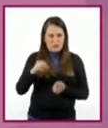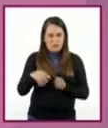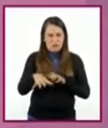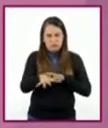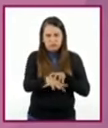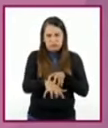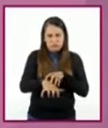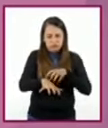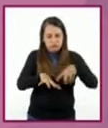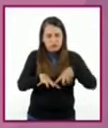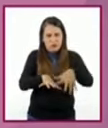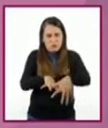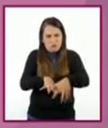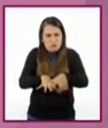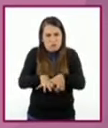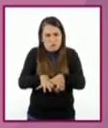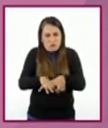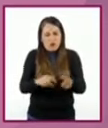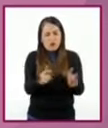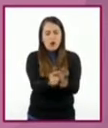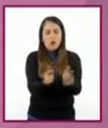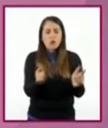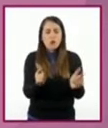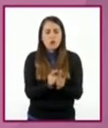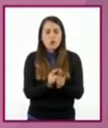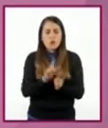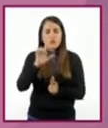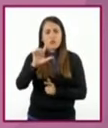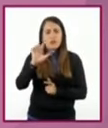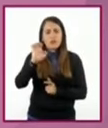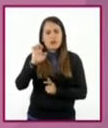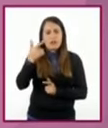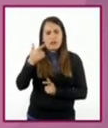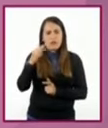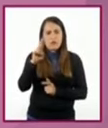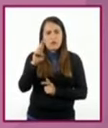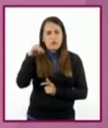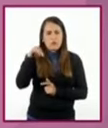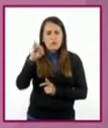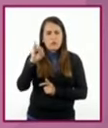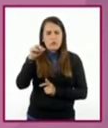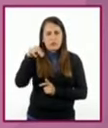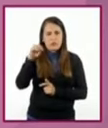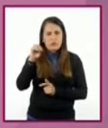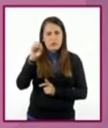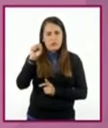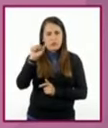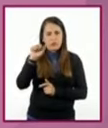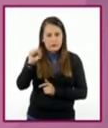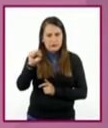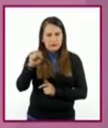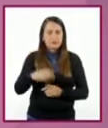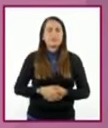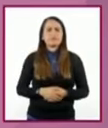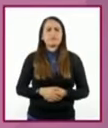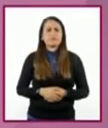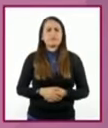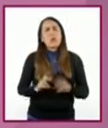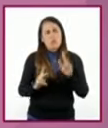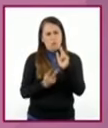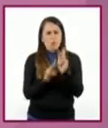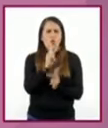pertenecen al grupo conocido como leguminosas, muchas de las cuales producen alimentos